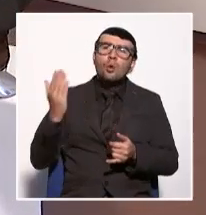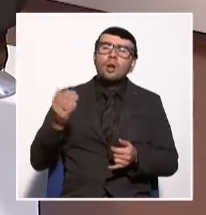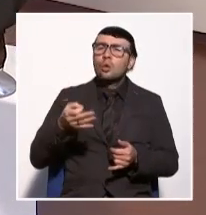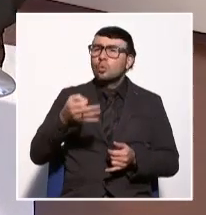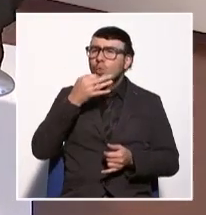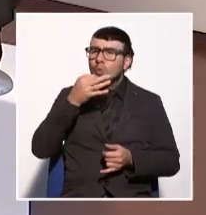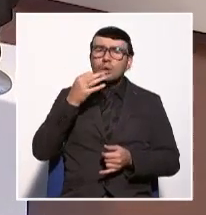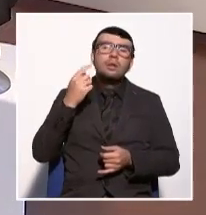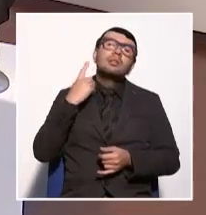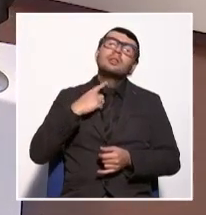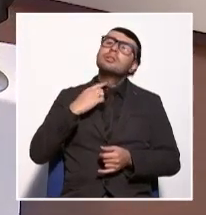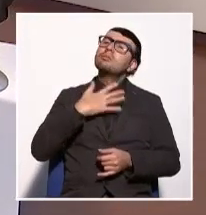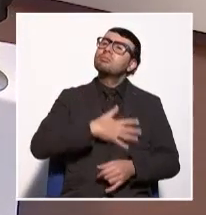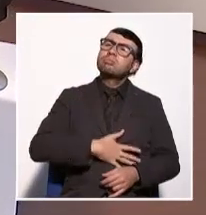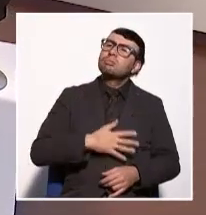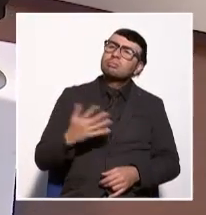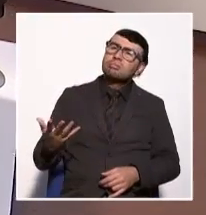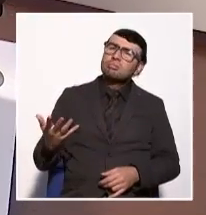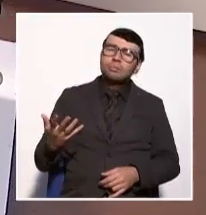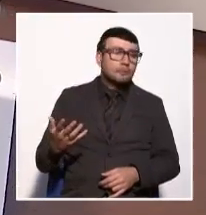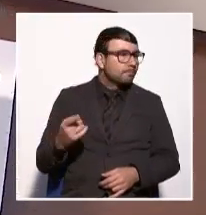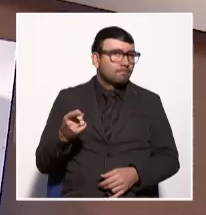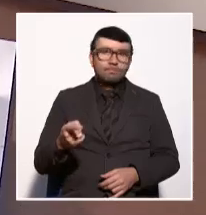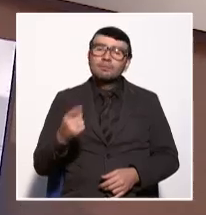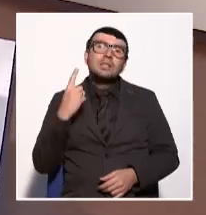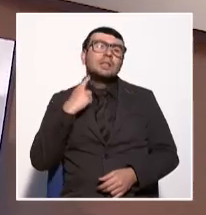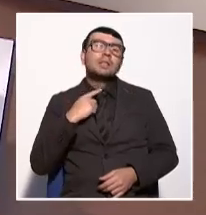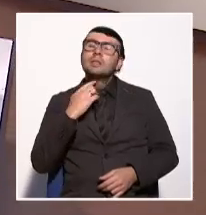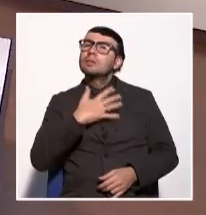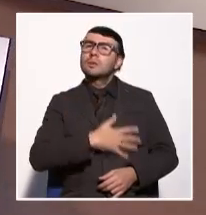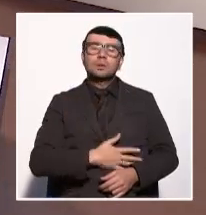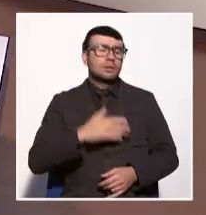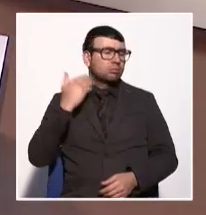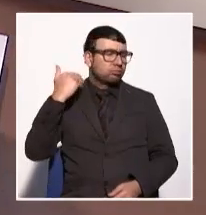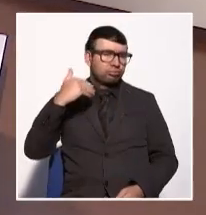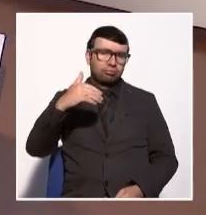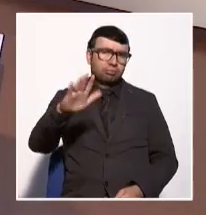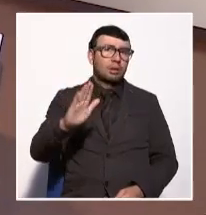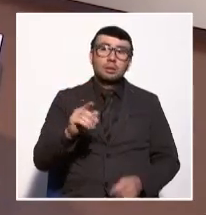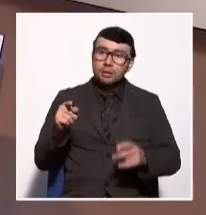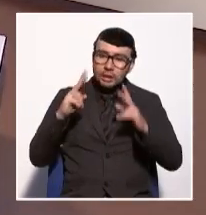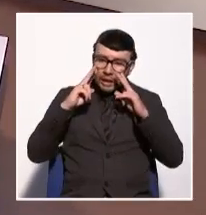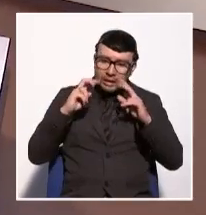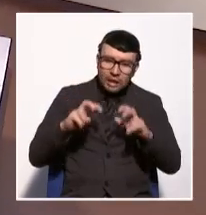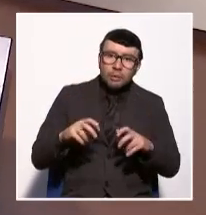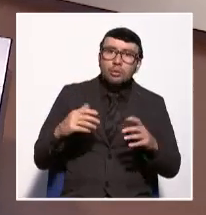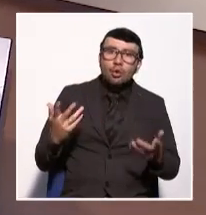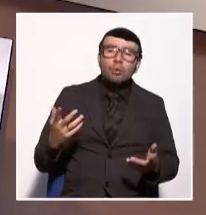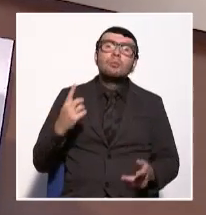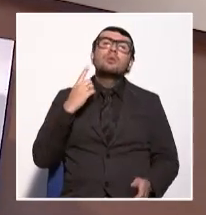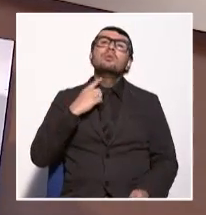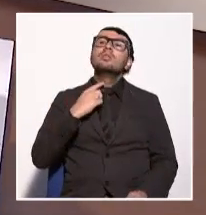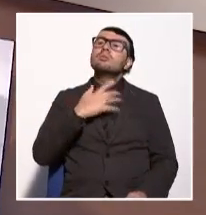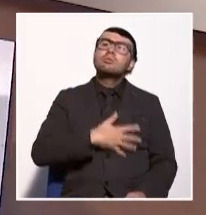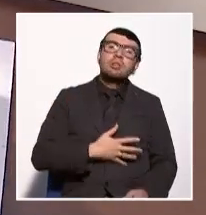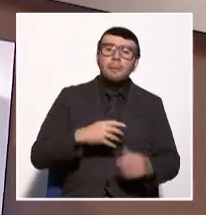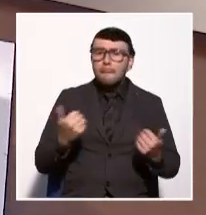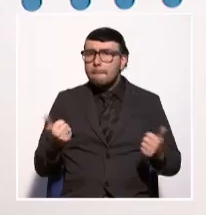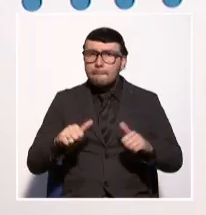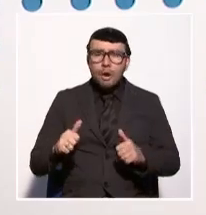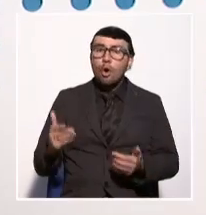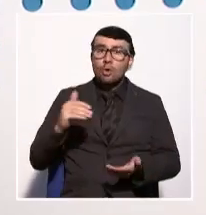prácticamente es indefinido hasta que toca hacer unos exámenes mirar cómo está la tiroides si se ha reactivado